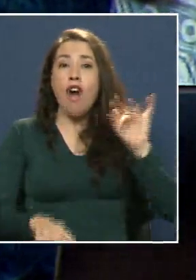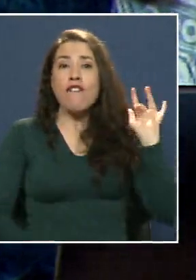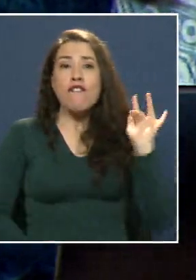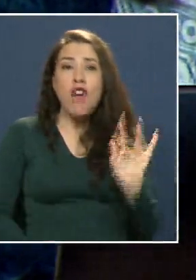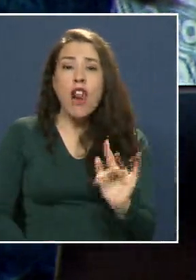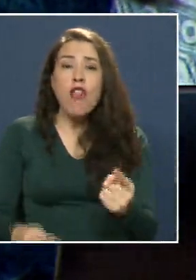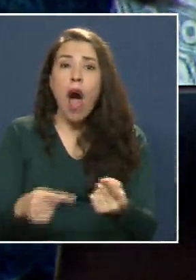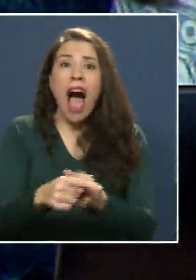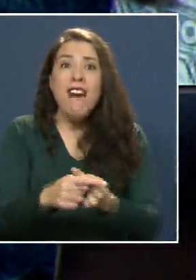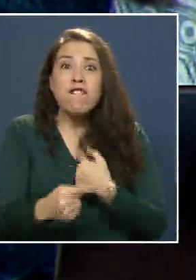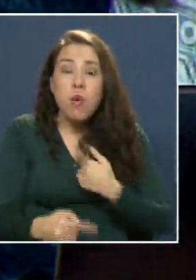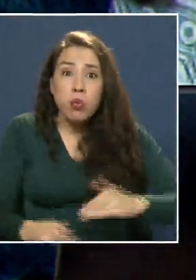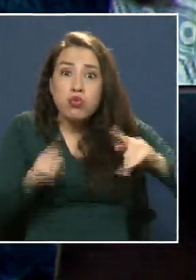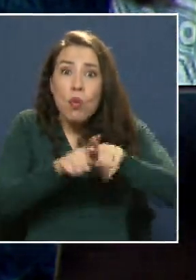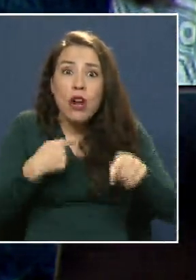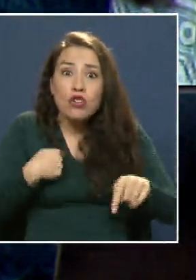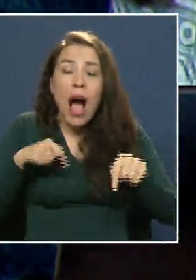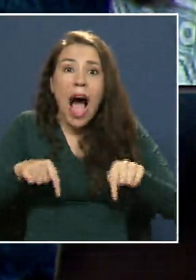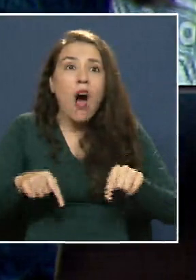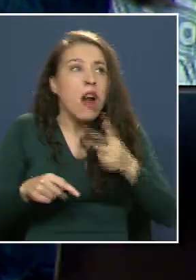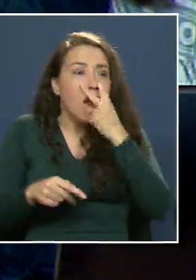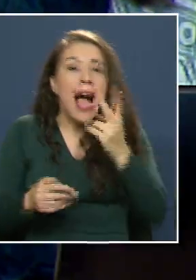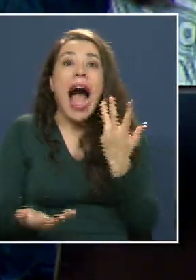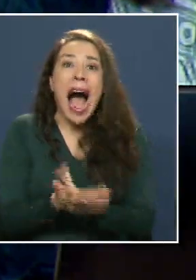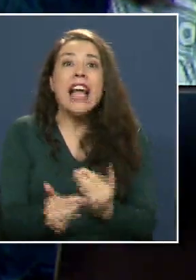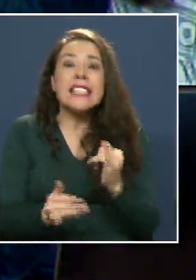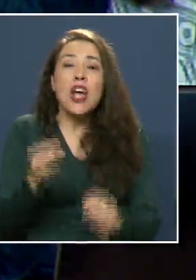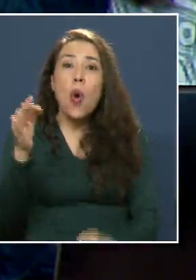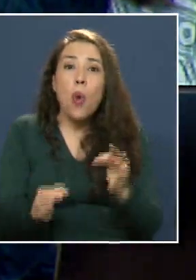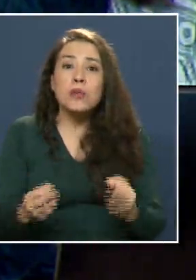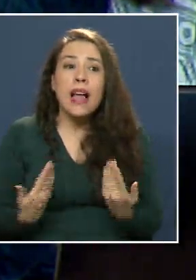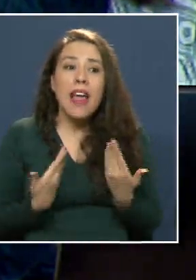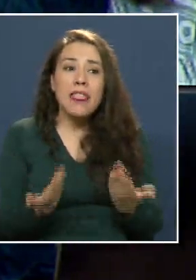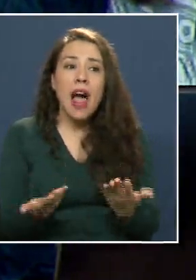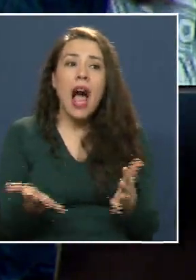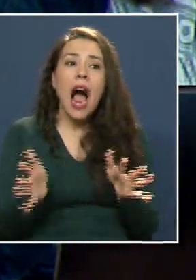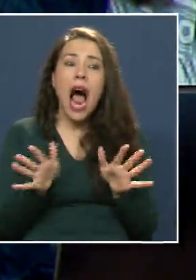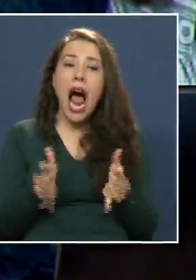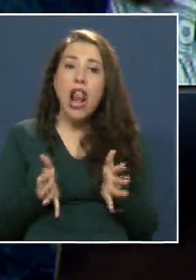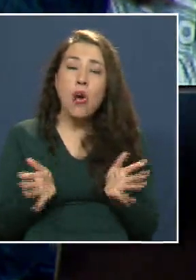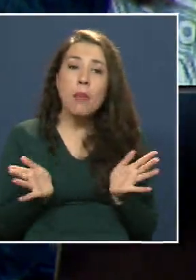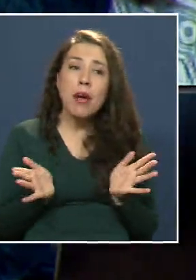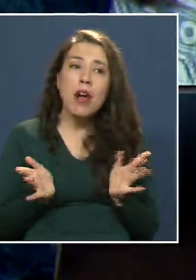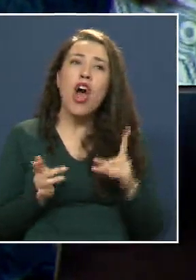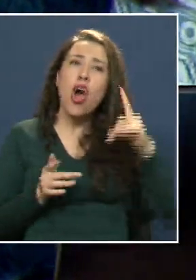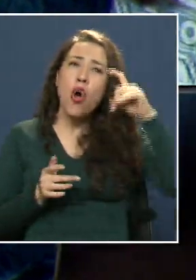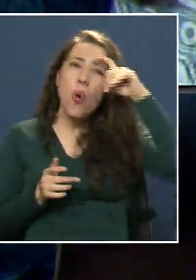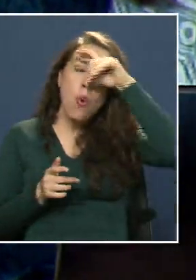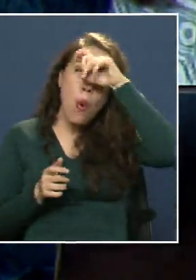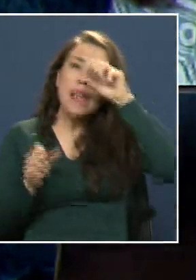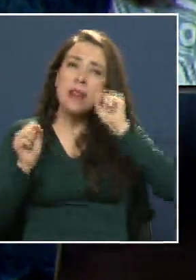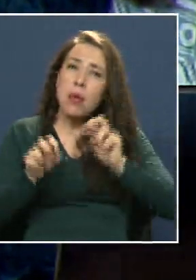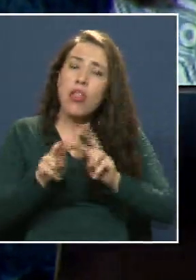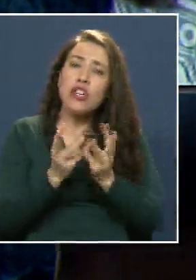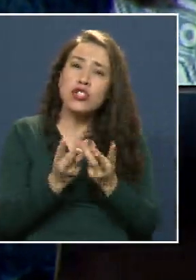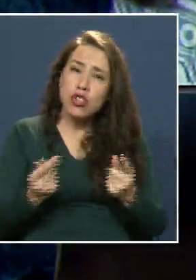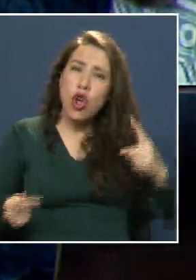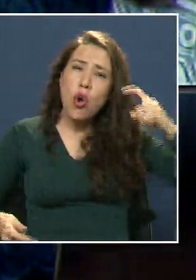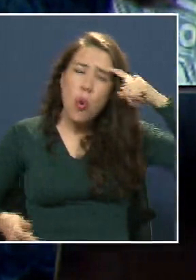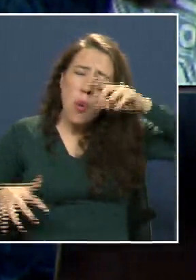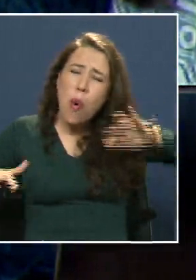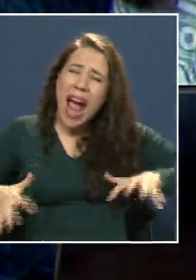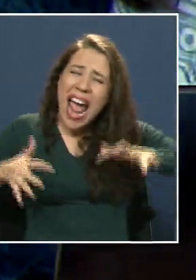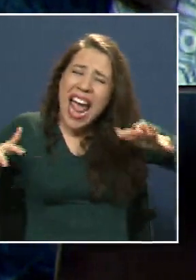hemos encontrado algo de justicia, que quizás cuesta mucho reparar, cuesta mucho